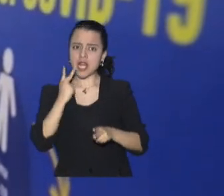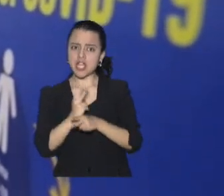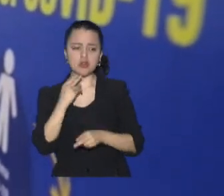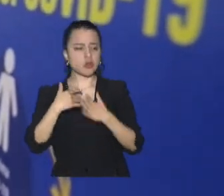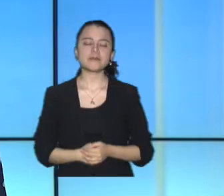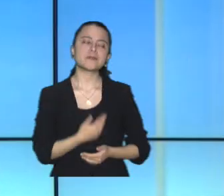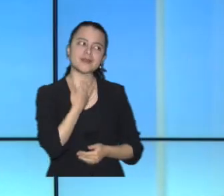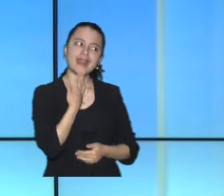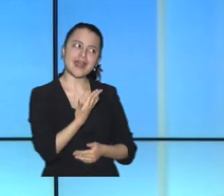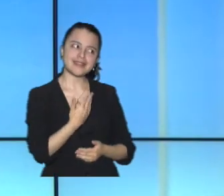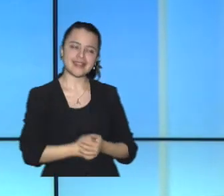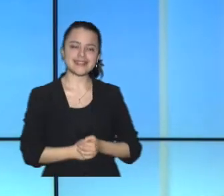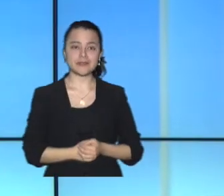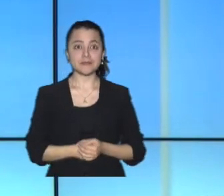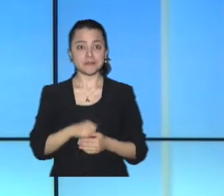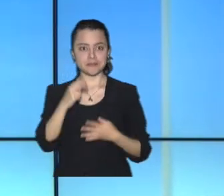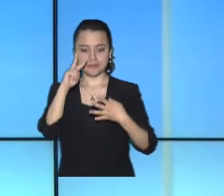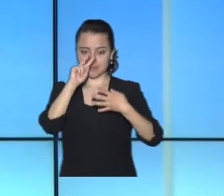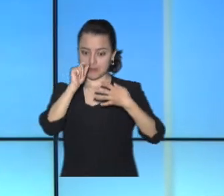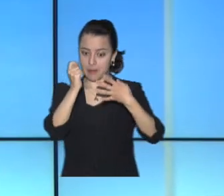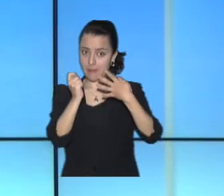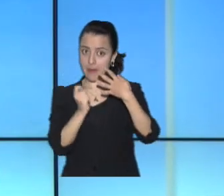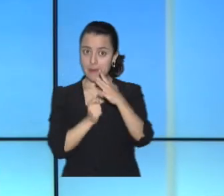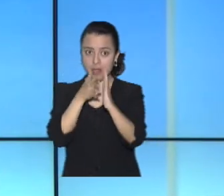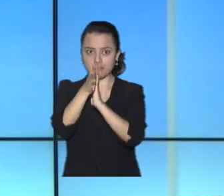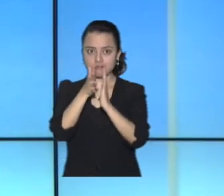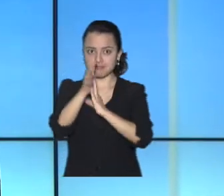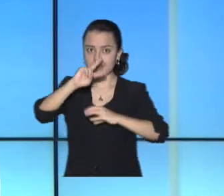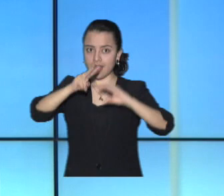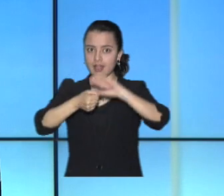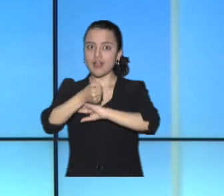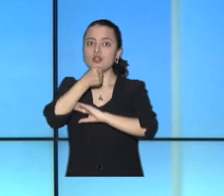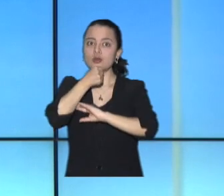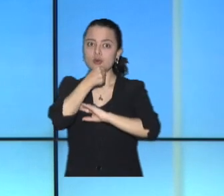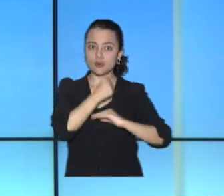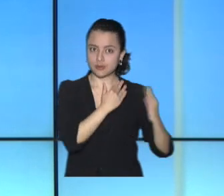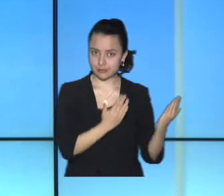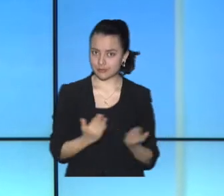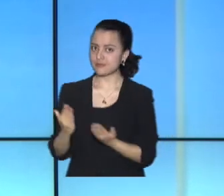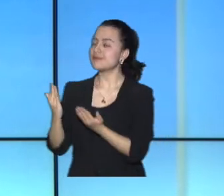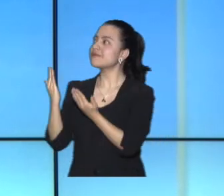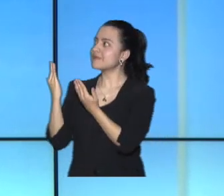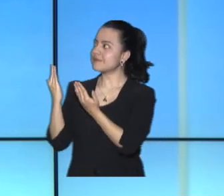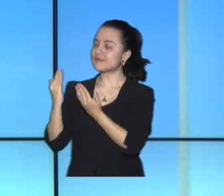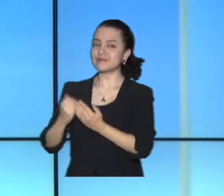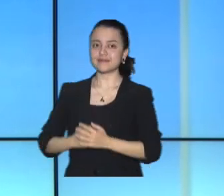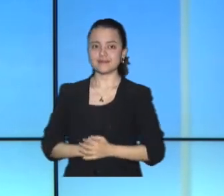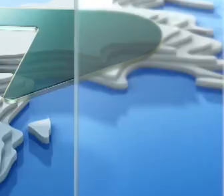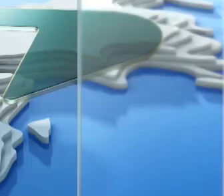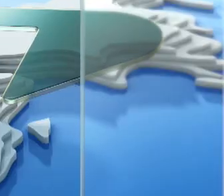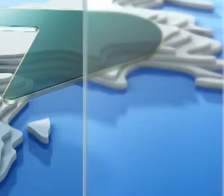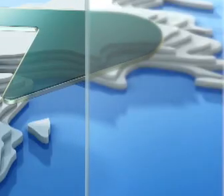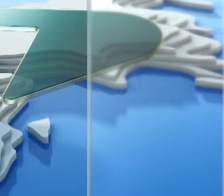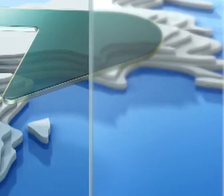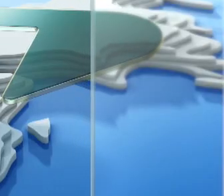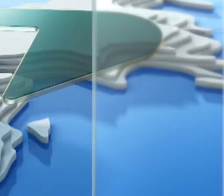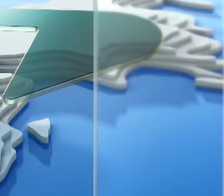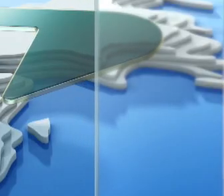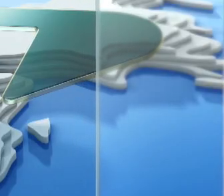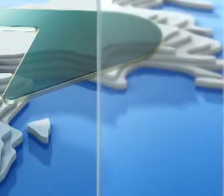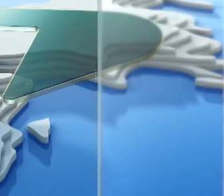COVID-19. A continuación, veamos los titulares de las noticias que desarrollaremos en Noticentro 1 CMI.